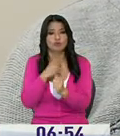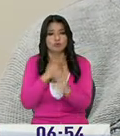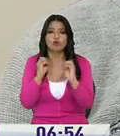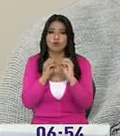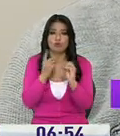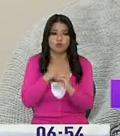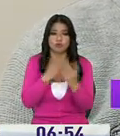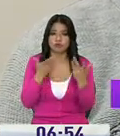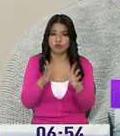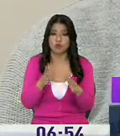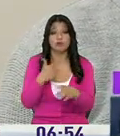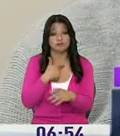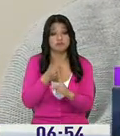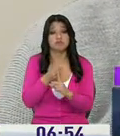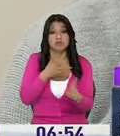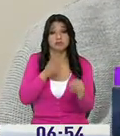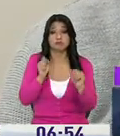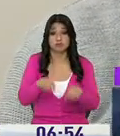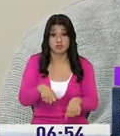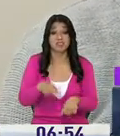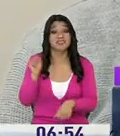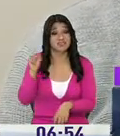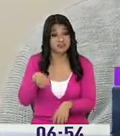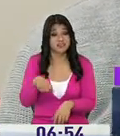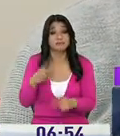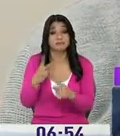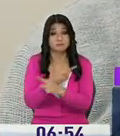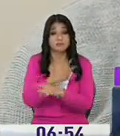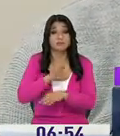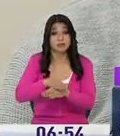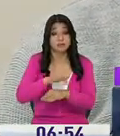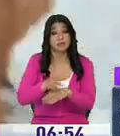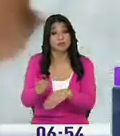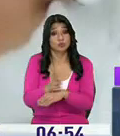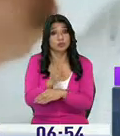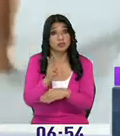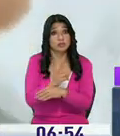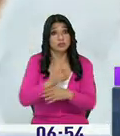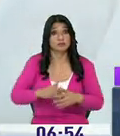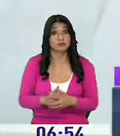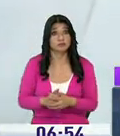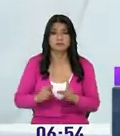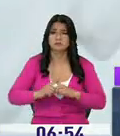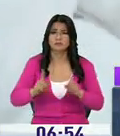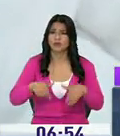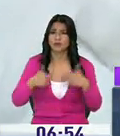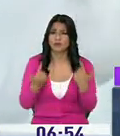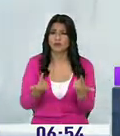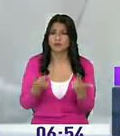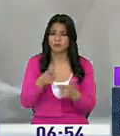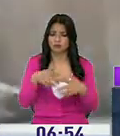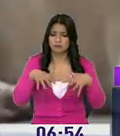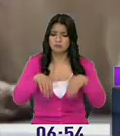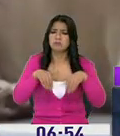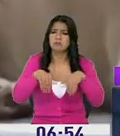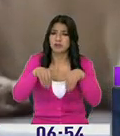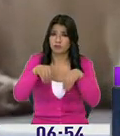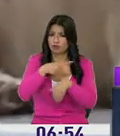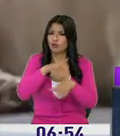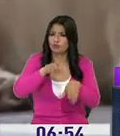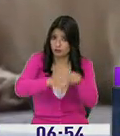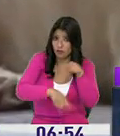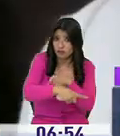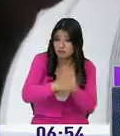lamentablemente ser afectados o más bien son afectados por el uso de la pirotecnia pero como daña el ruido de los materiales explosivos a los